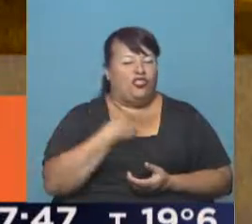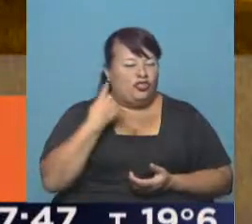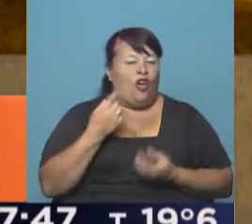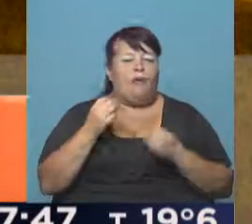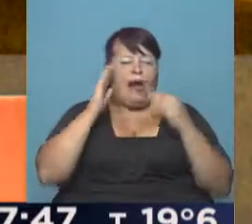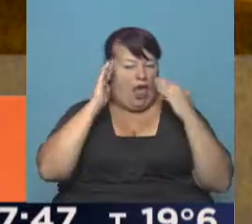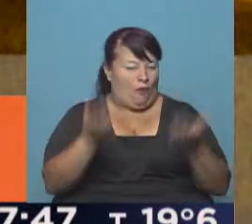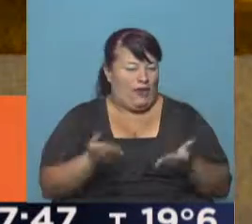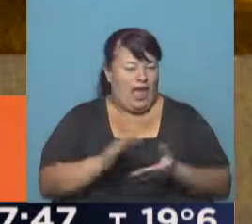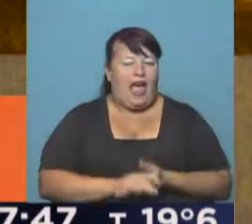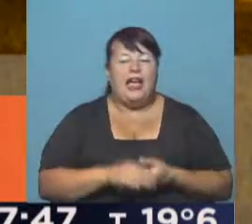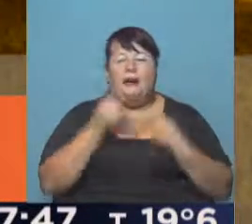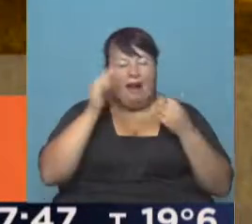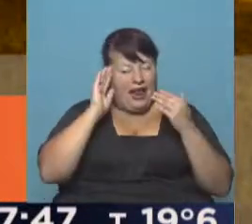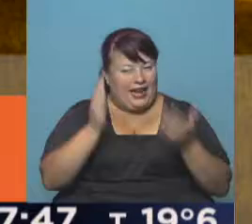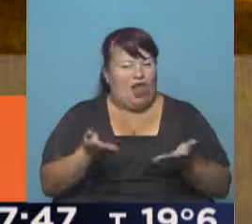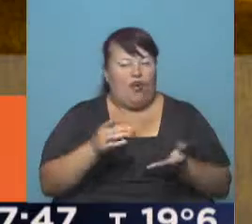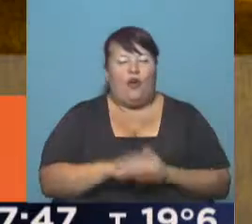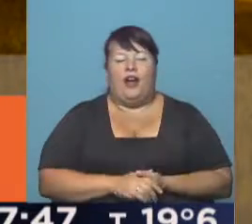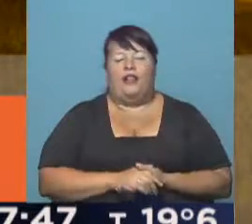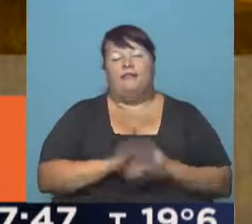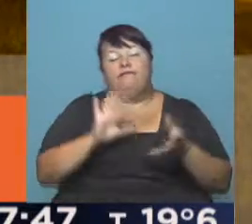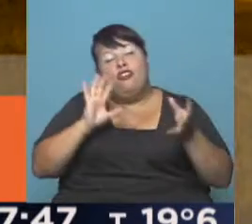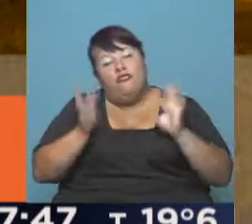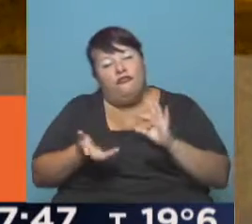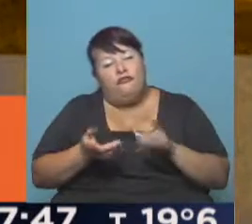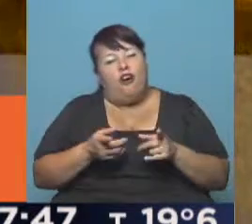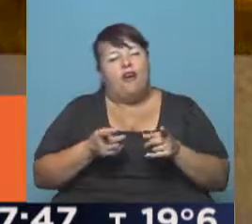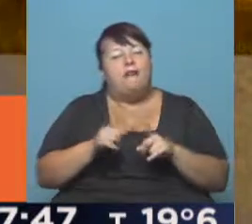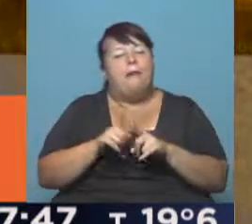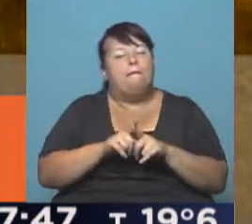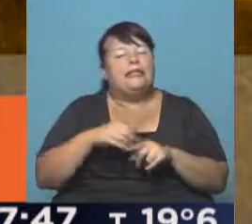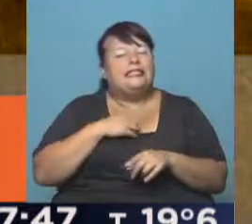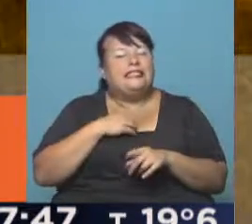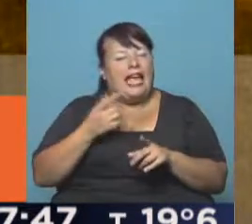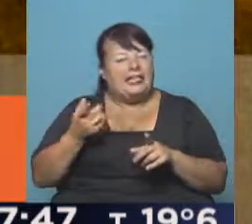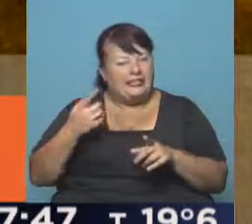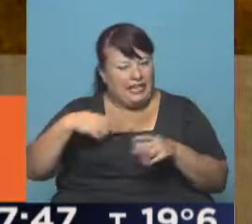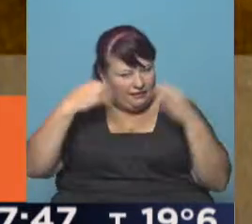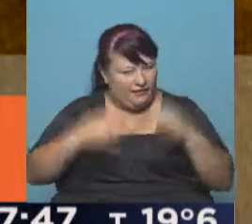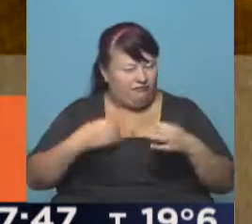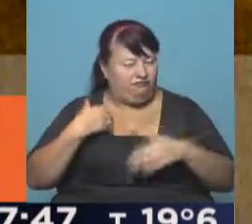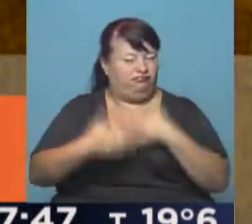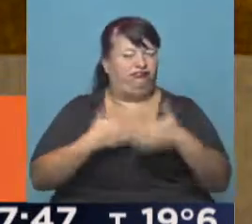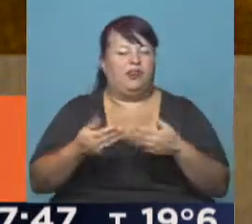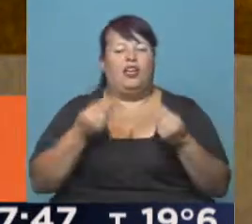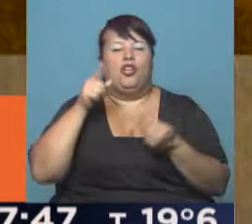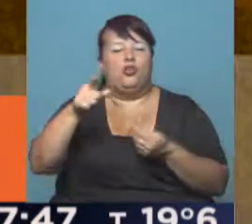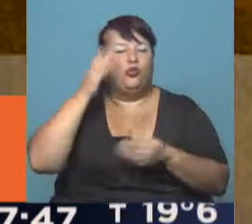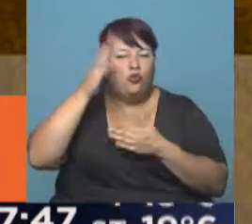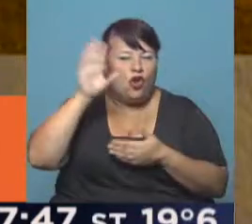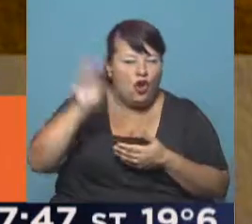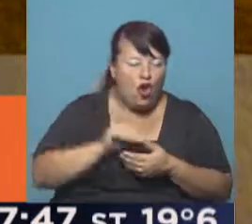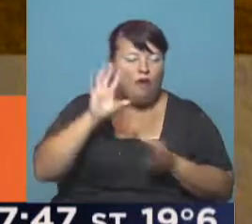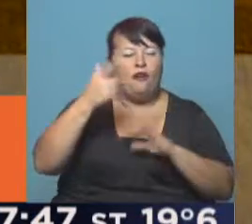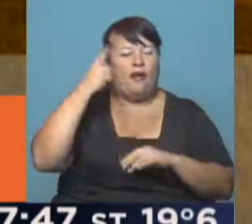para homenajearlos, para recordarlos y de alguna manera para sentir que estamos tomando la posta de sus sueños, de